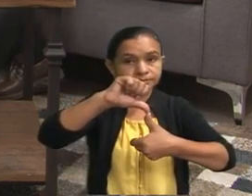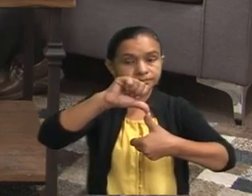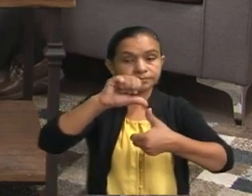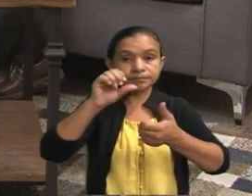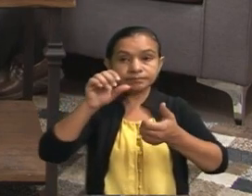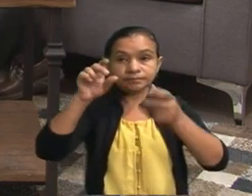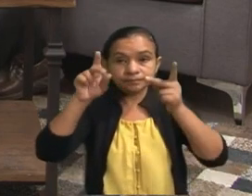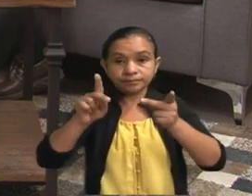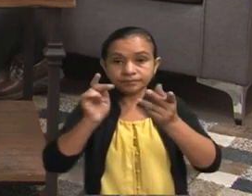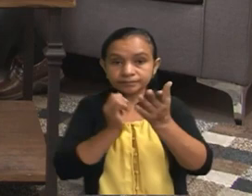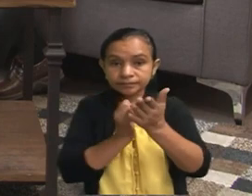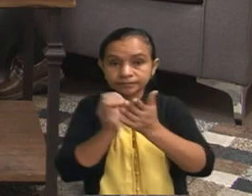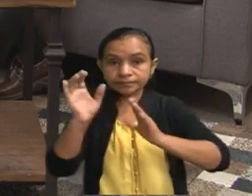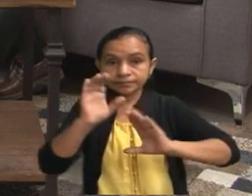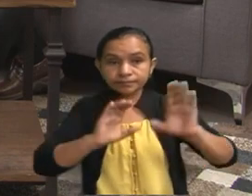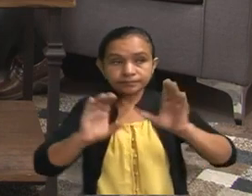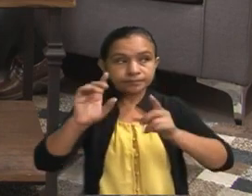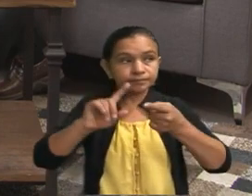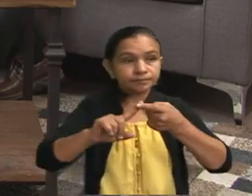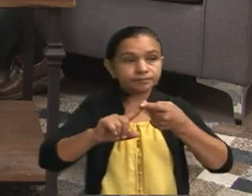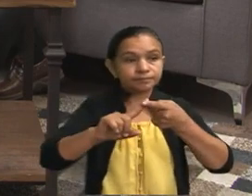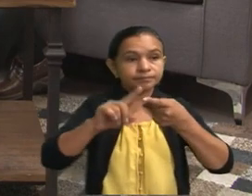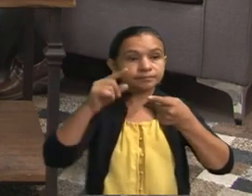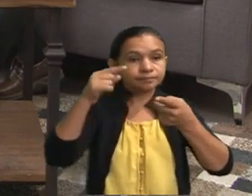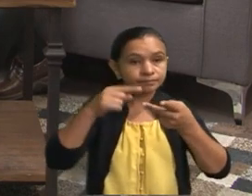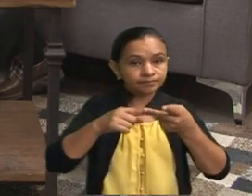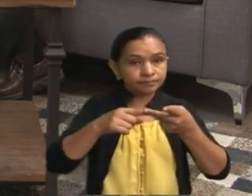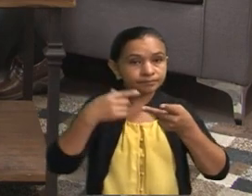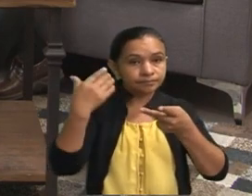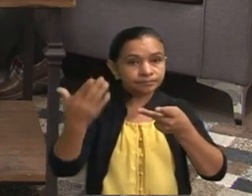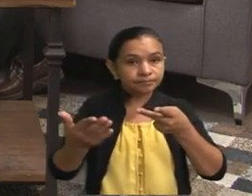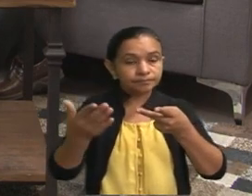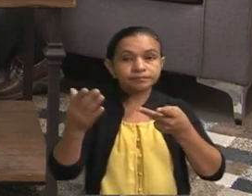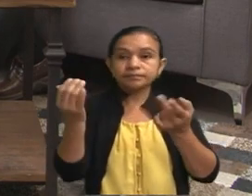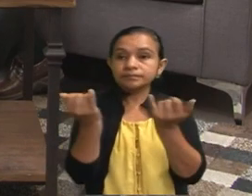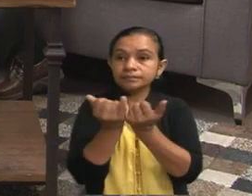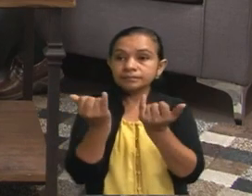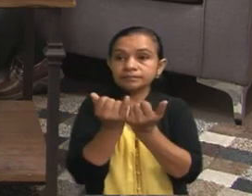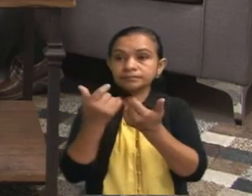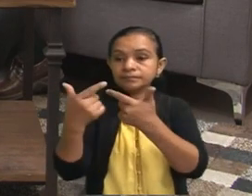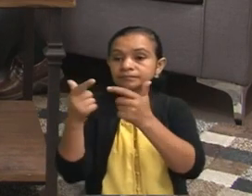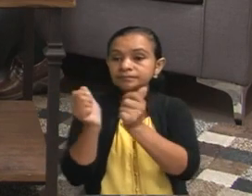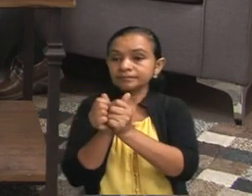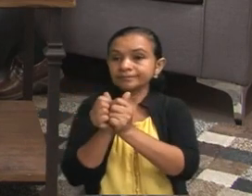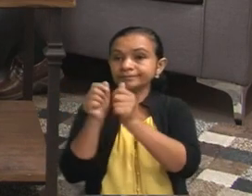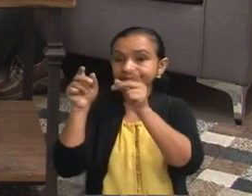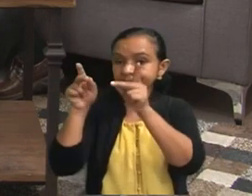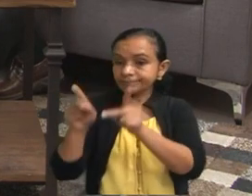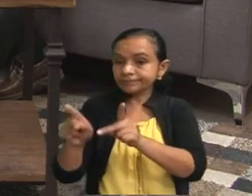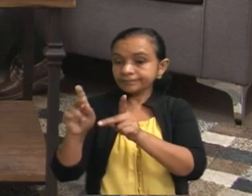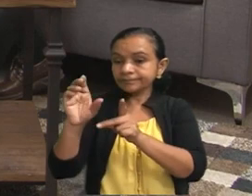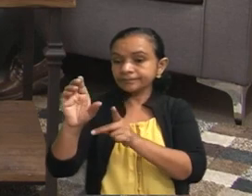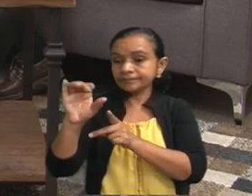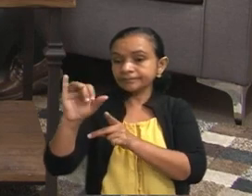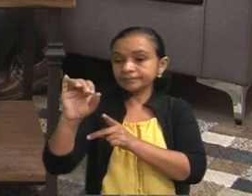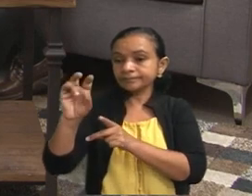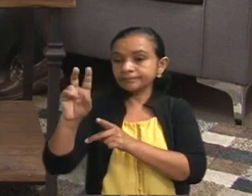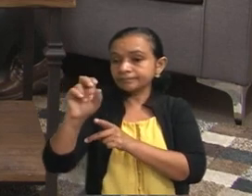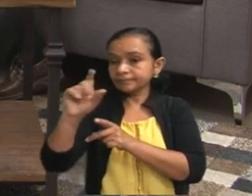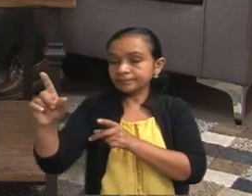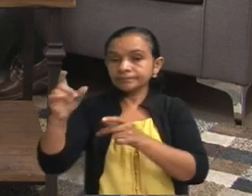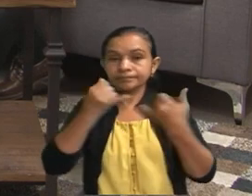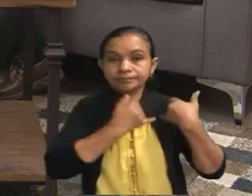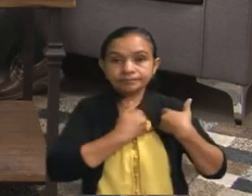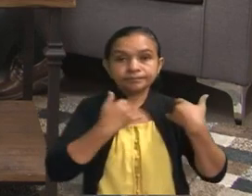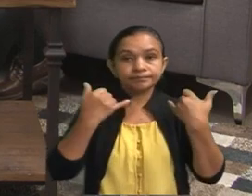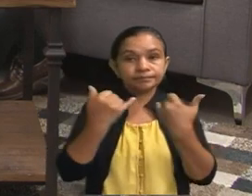científico, sismología, tsunamis, y también el sector de protección civil. Las instituciones de protección